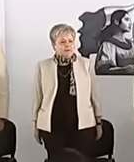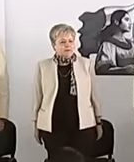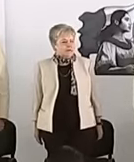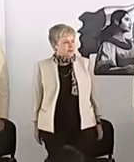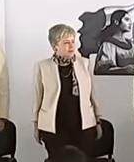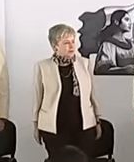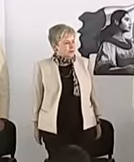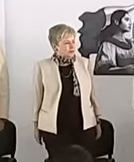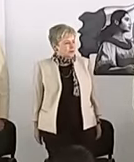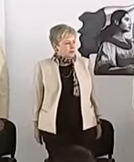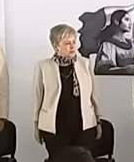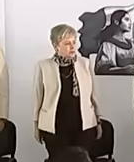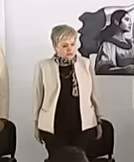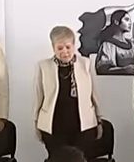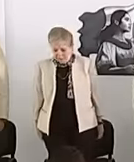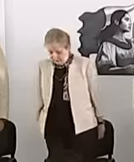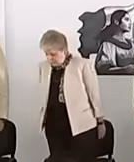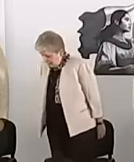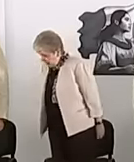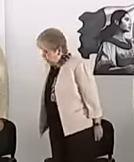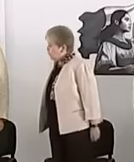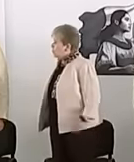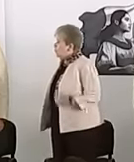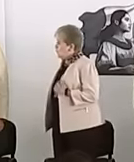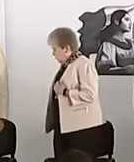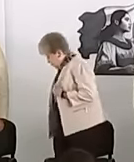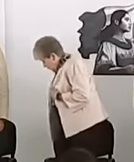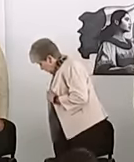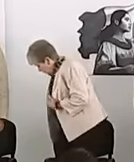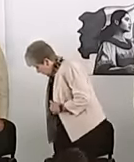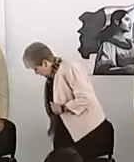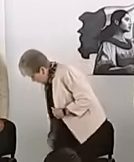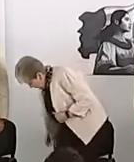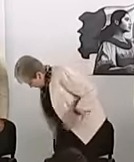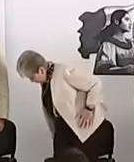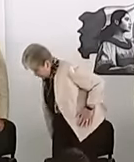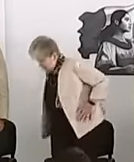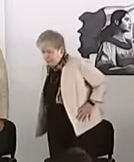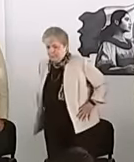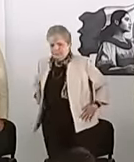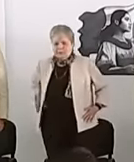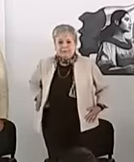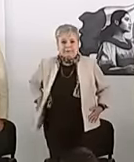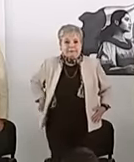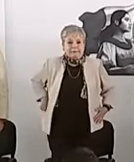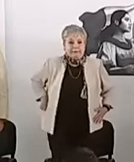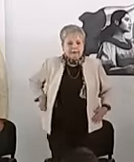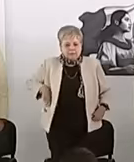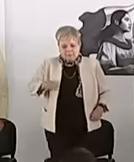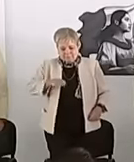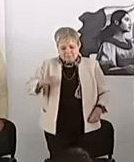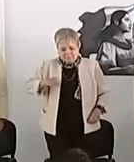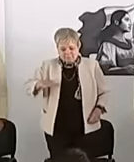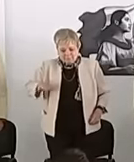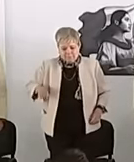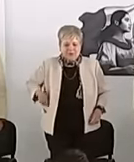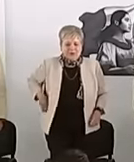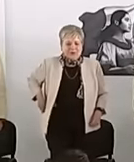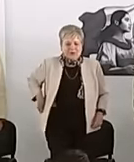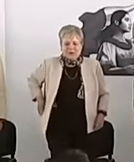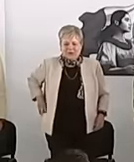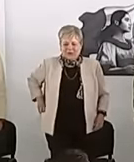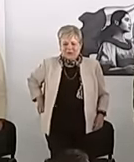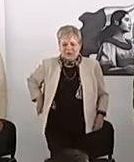La maestra Alicia Bárcena Ibarra, secretaria de Medio Ambiente y Recursos Naturales, y el maestro